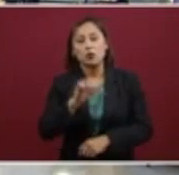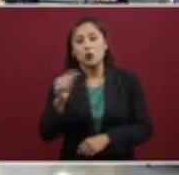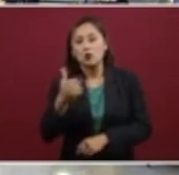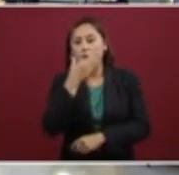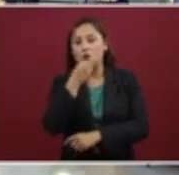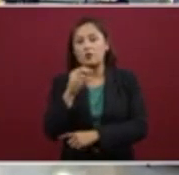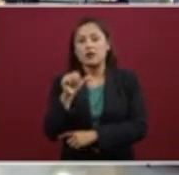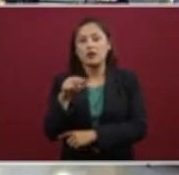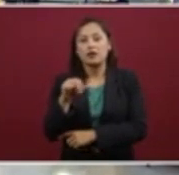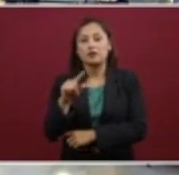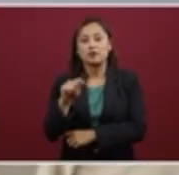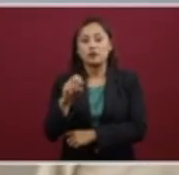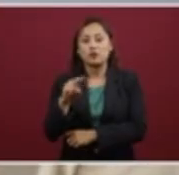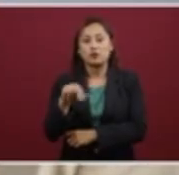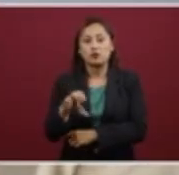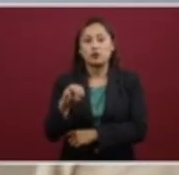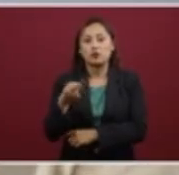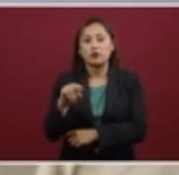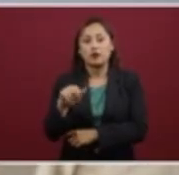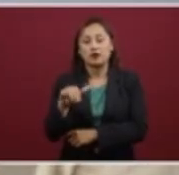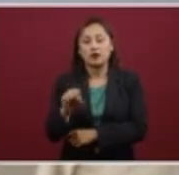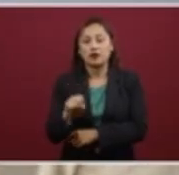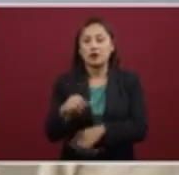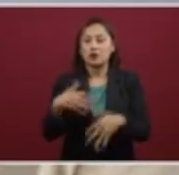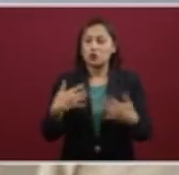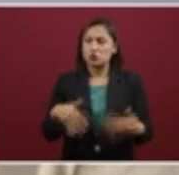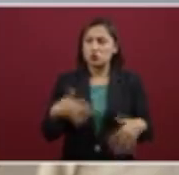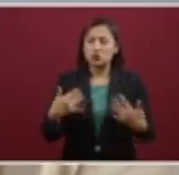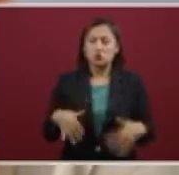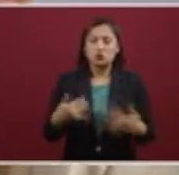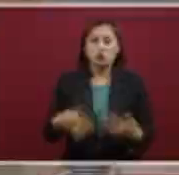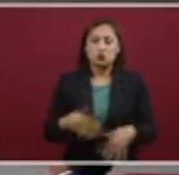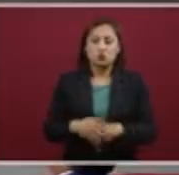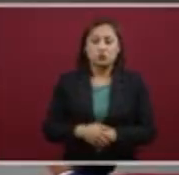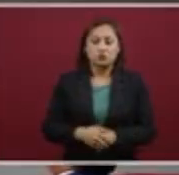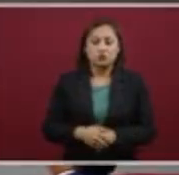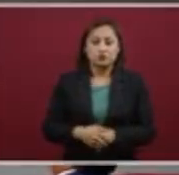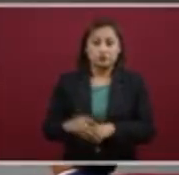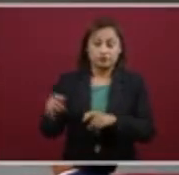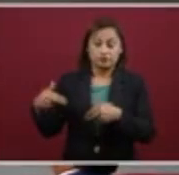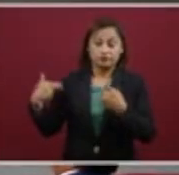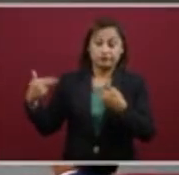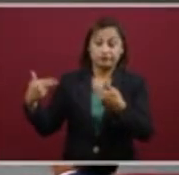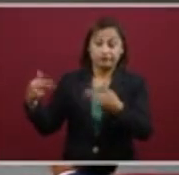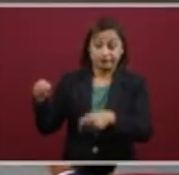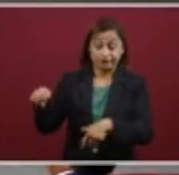Mena. O sea que ahí está el desafío.